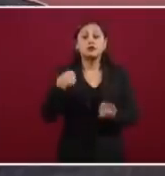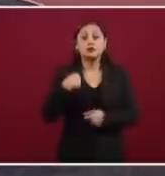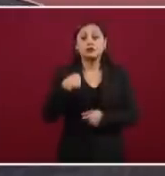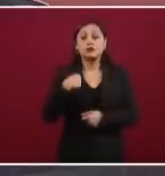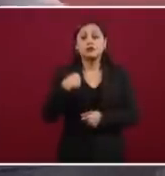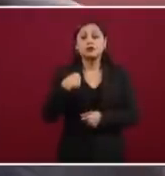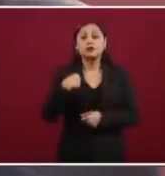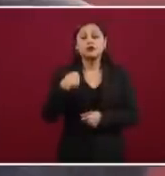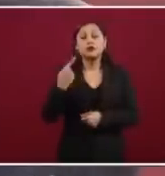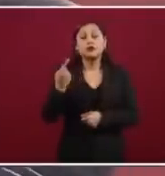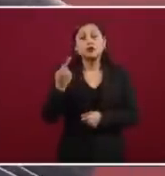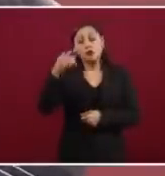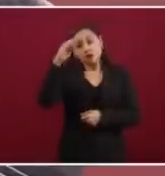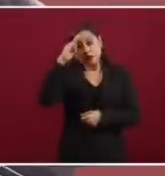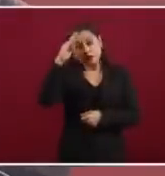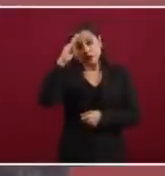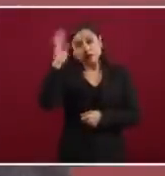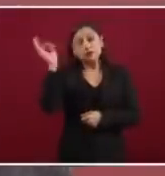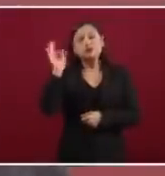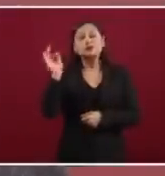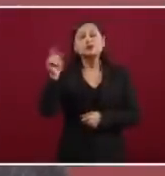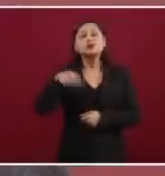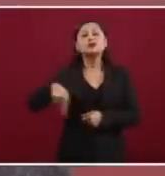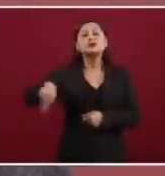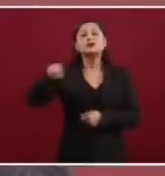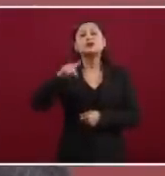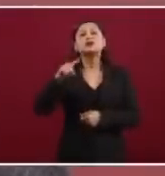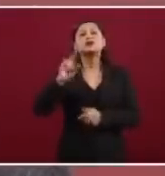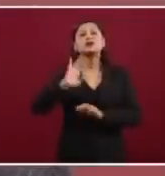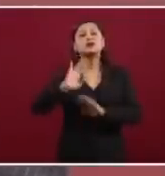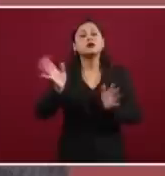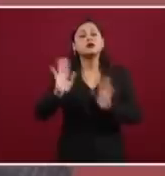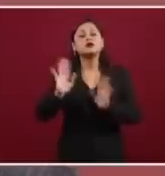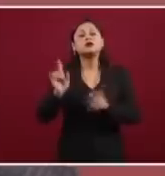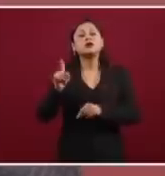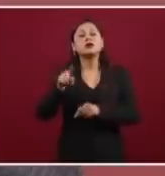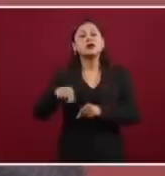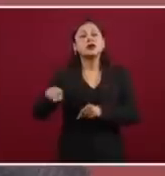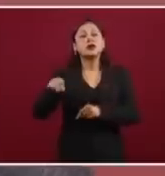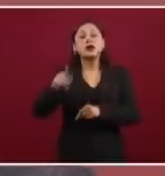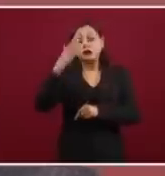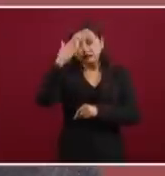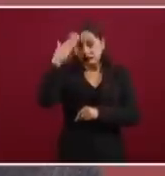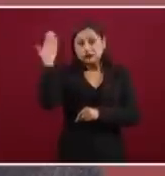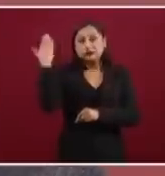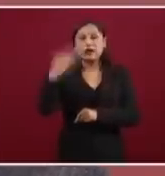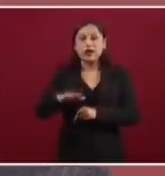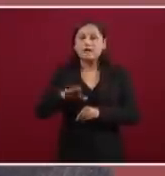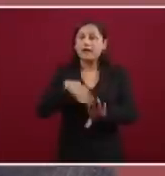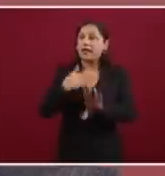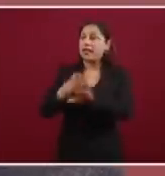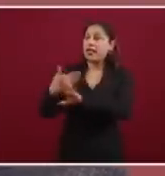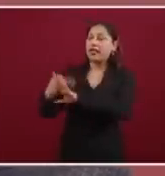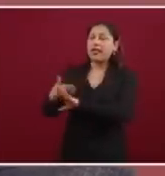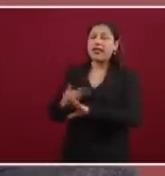estos operativos. Ya es muy claro de que no queremos daños colaterales.